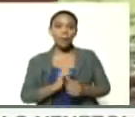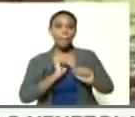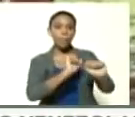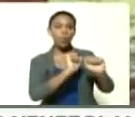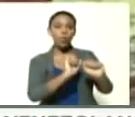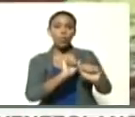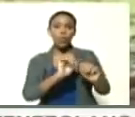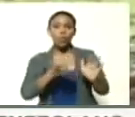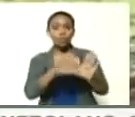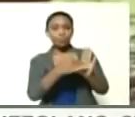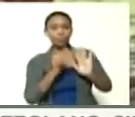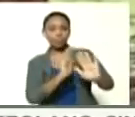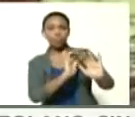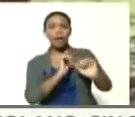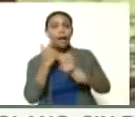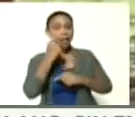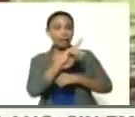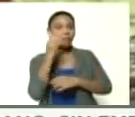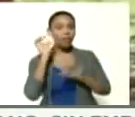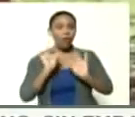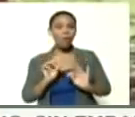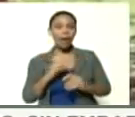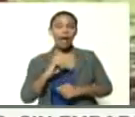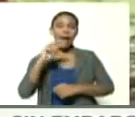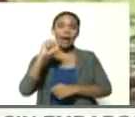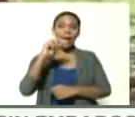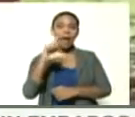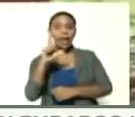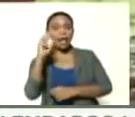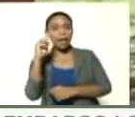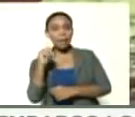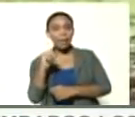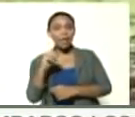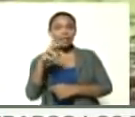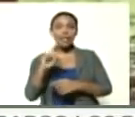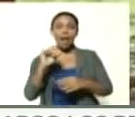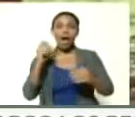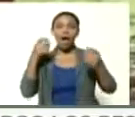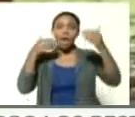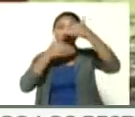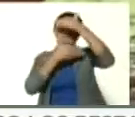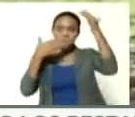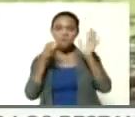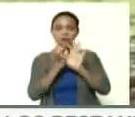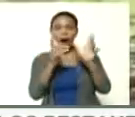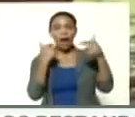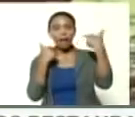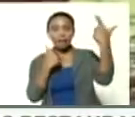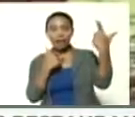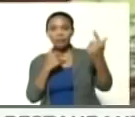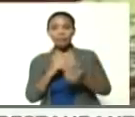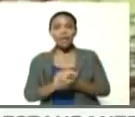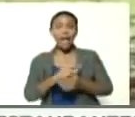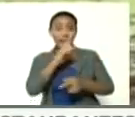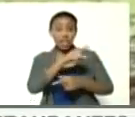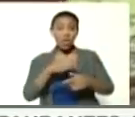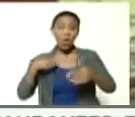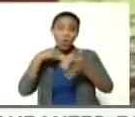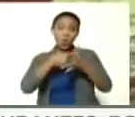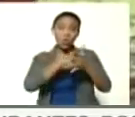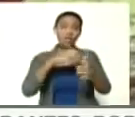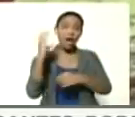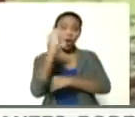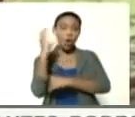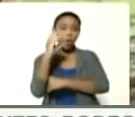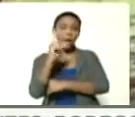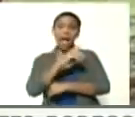cual sea la guerrilla, que si el ELN, que si la FARC, si ellos tienen su lucha en Colombia, váyanse para Colombia. No tienen